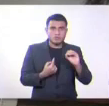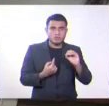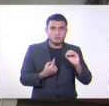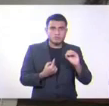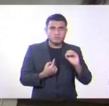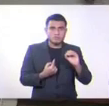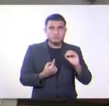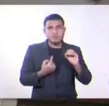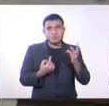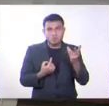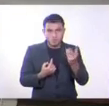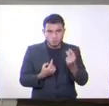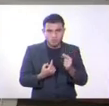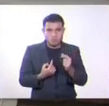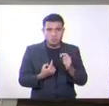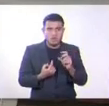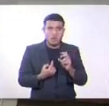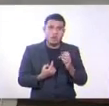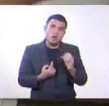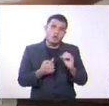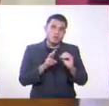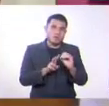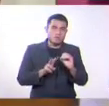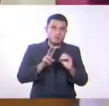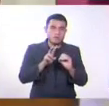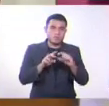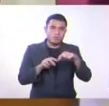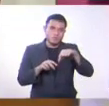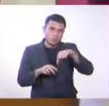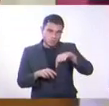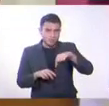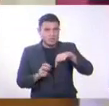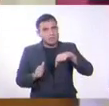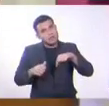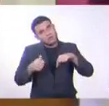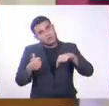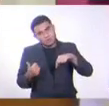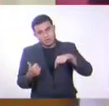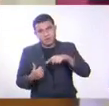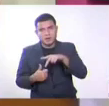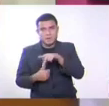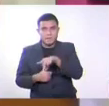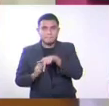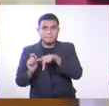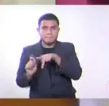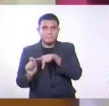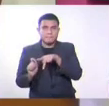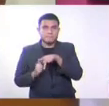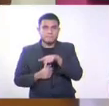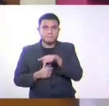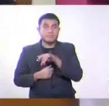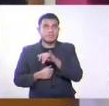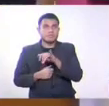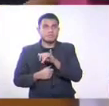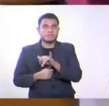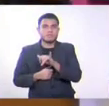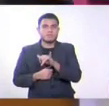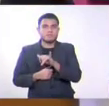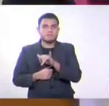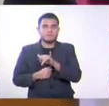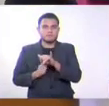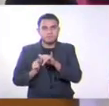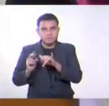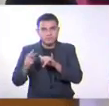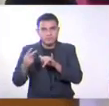una coordenada al cuadrado del punto Q Del punto Q y la otra coordenada en el punto Y. en la segunda. En la segunda.